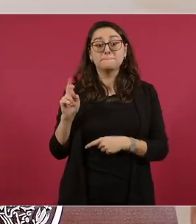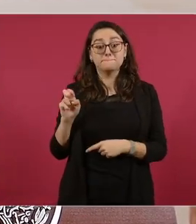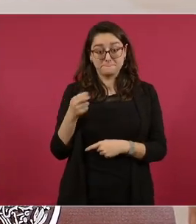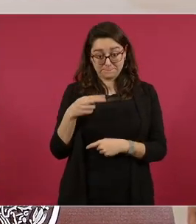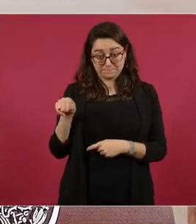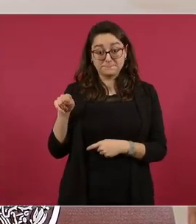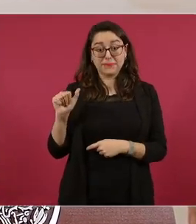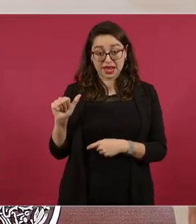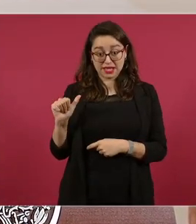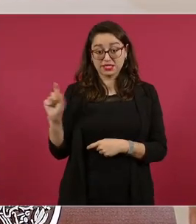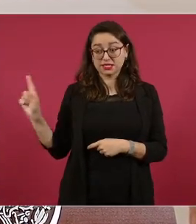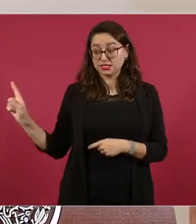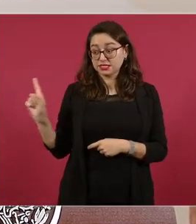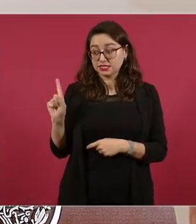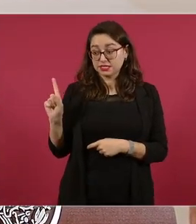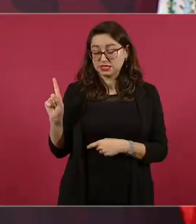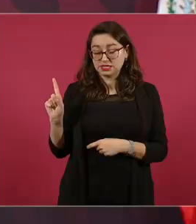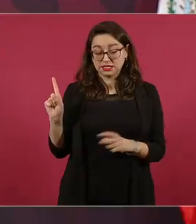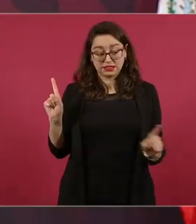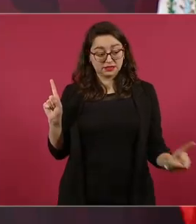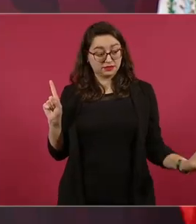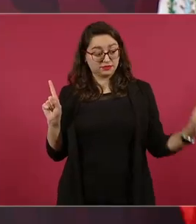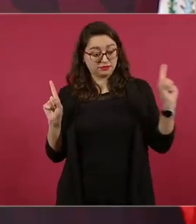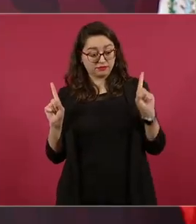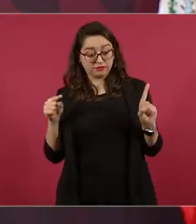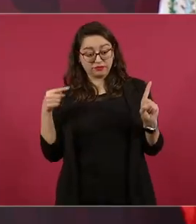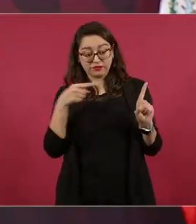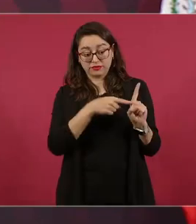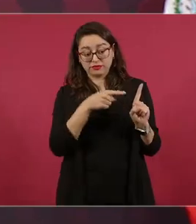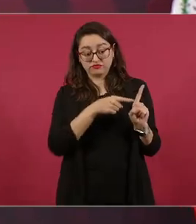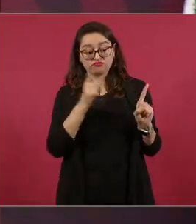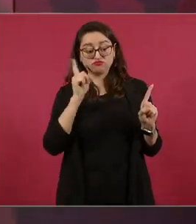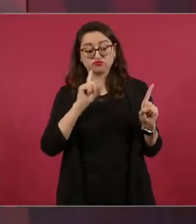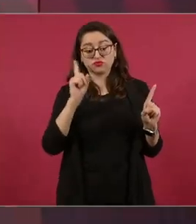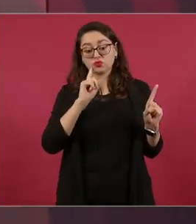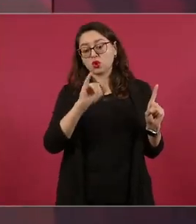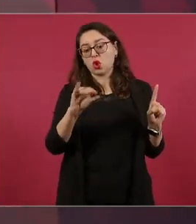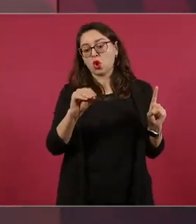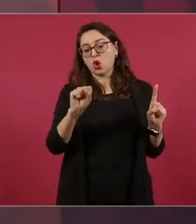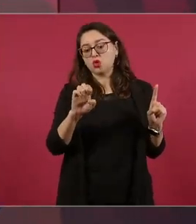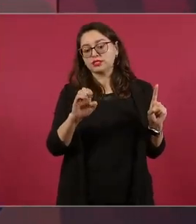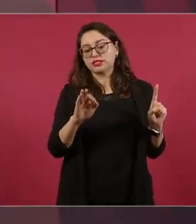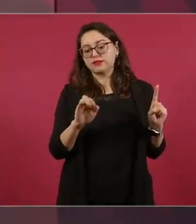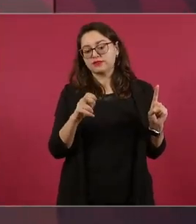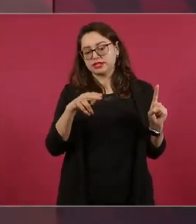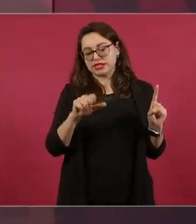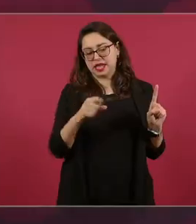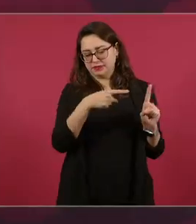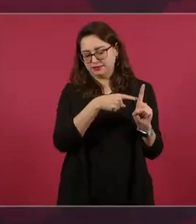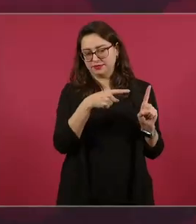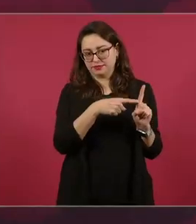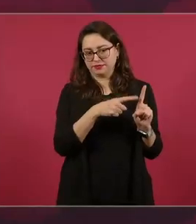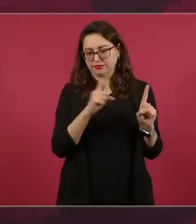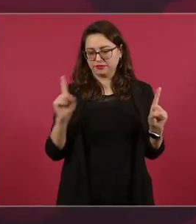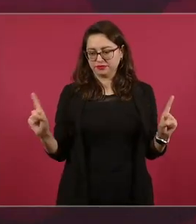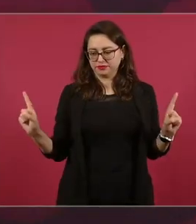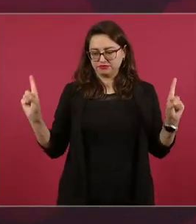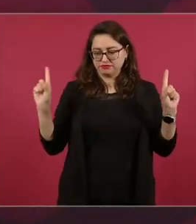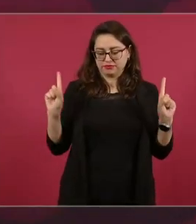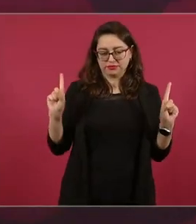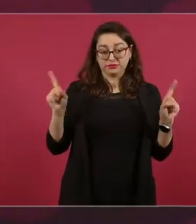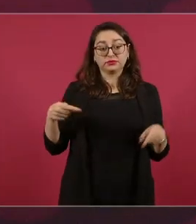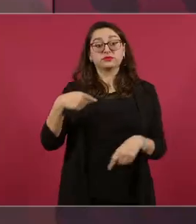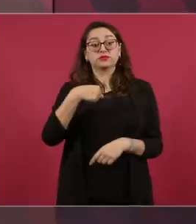Y la candidata del PAN era la señora Josefina. Sí, estábamos en un debate. Y yo